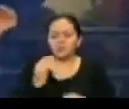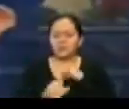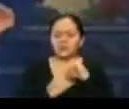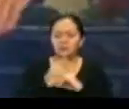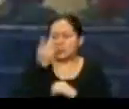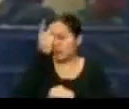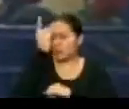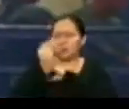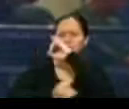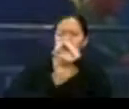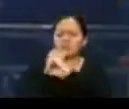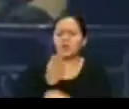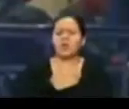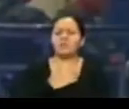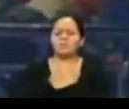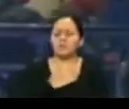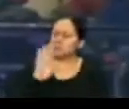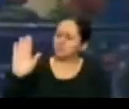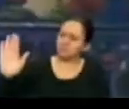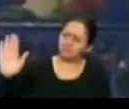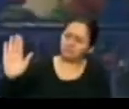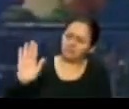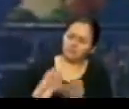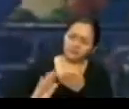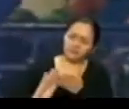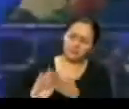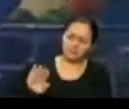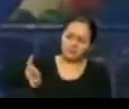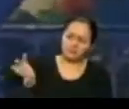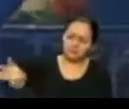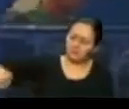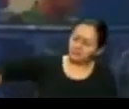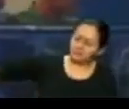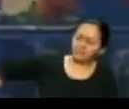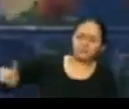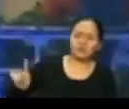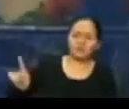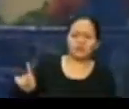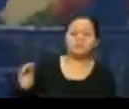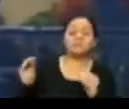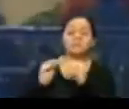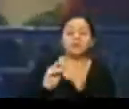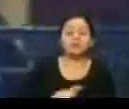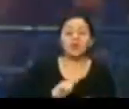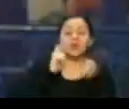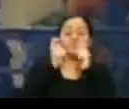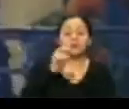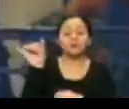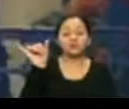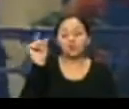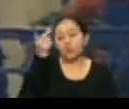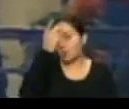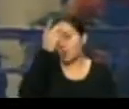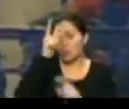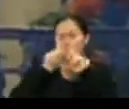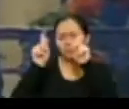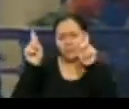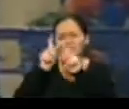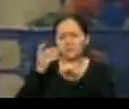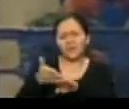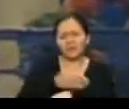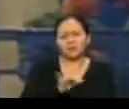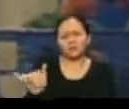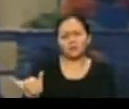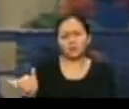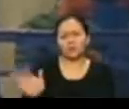no es gasto público para sucretizaciones inmorales, como ya no hay gasto público